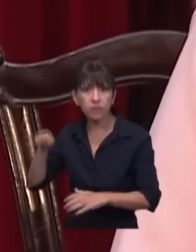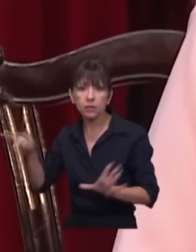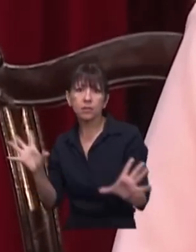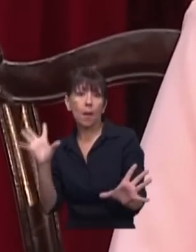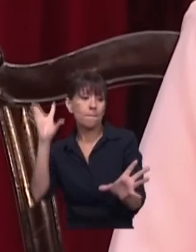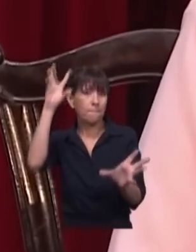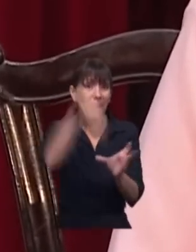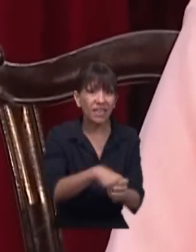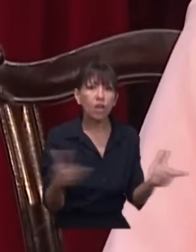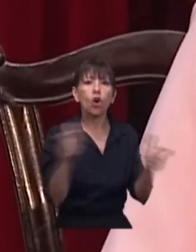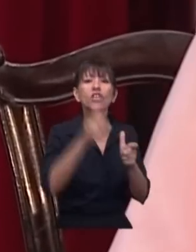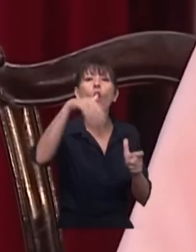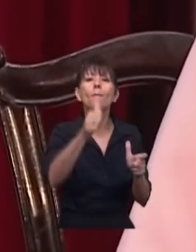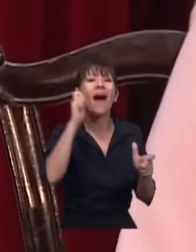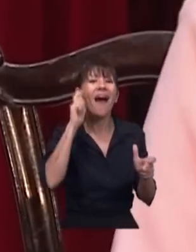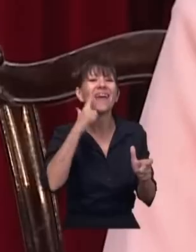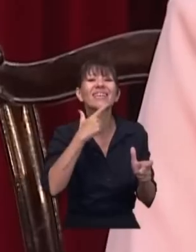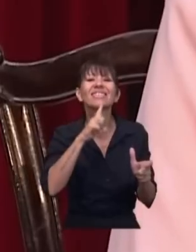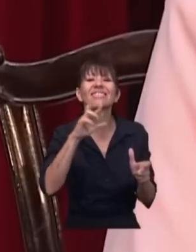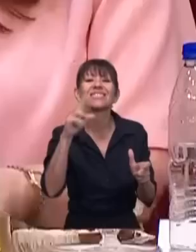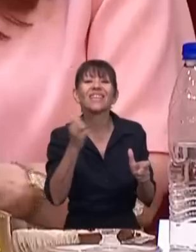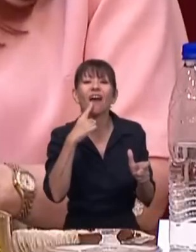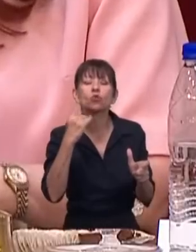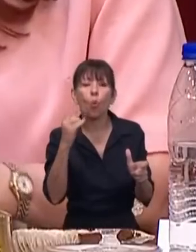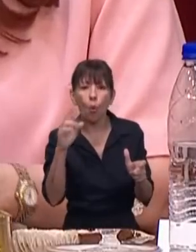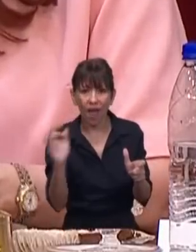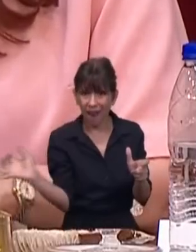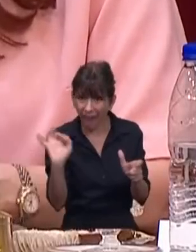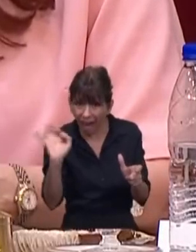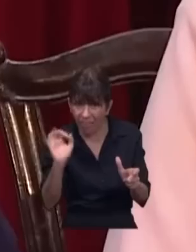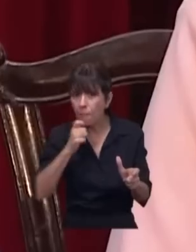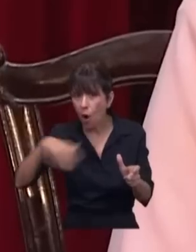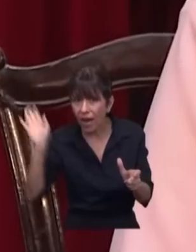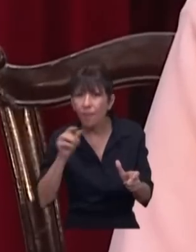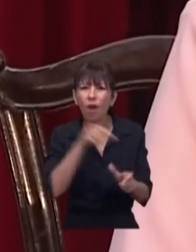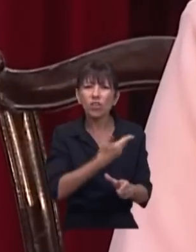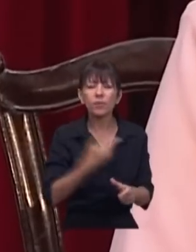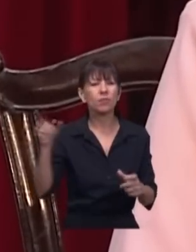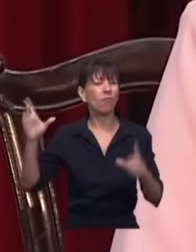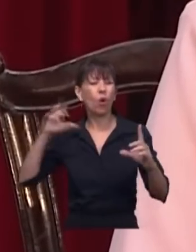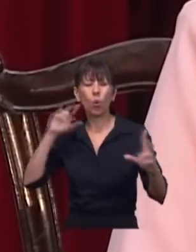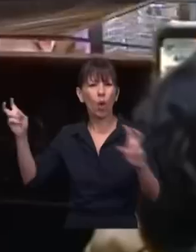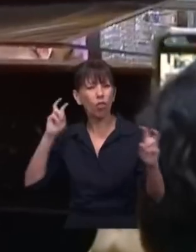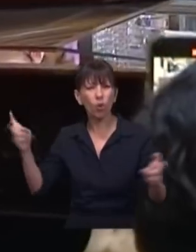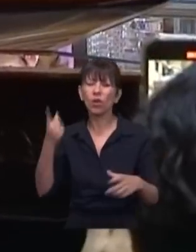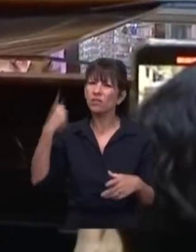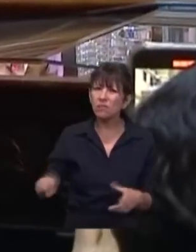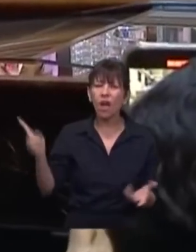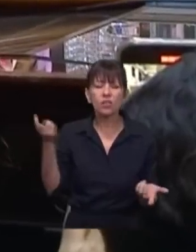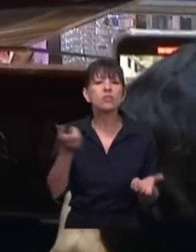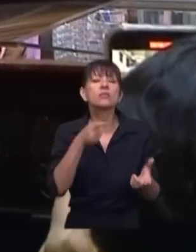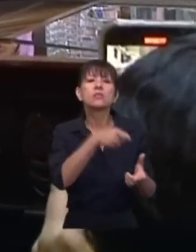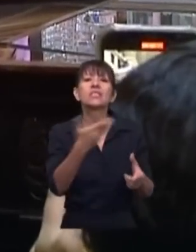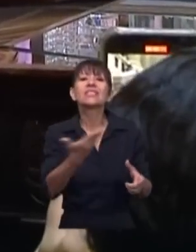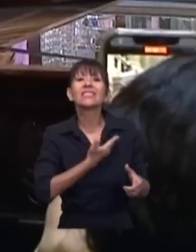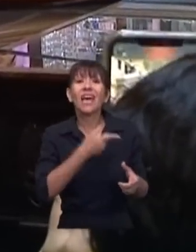el Consejo de la Magistratura, hoy Santa Fe, repito, hoy Santa Fe, me extrañan los diputados santafesinos, no estaría